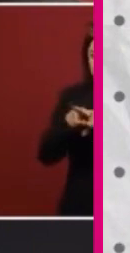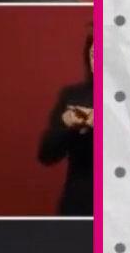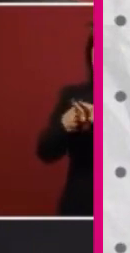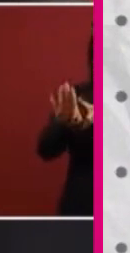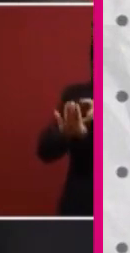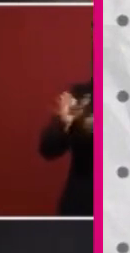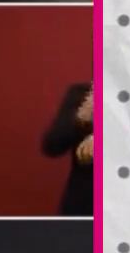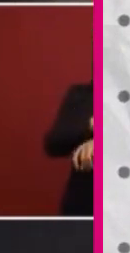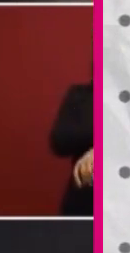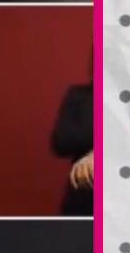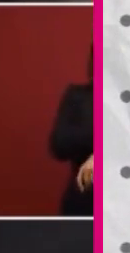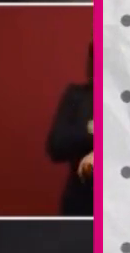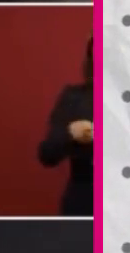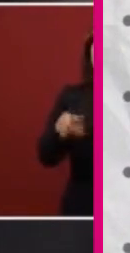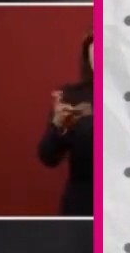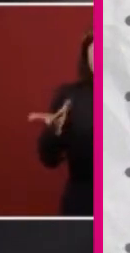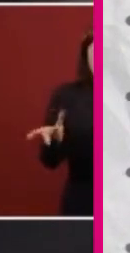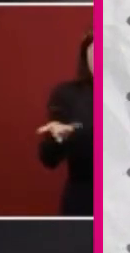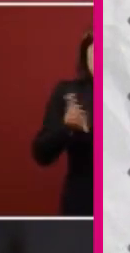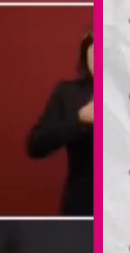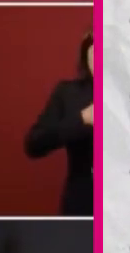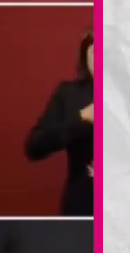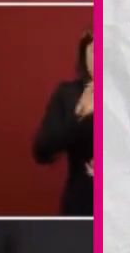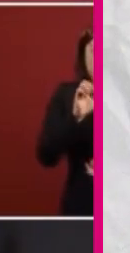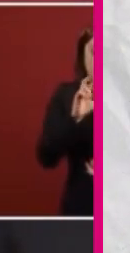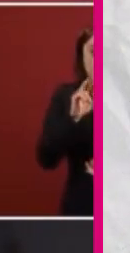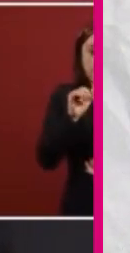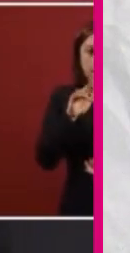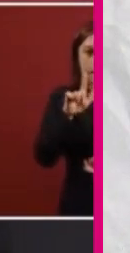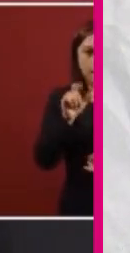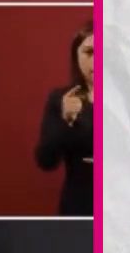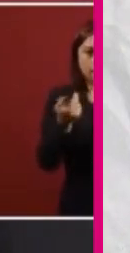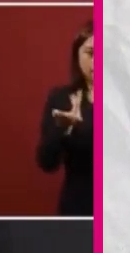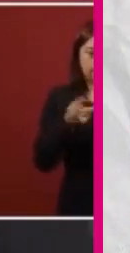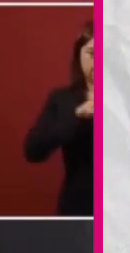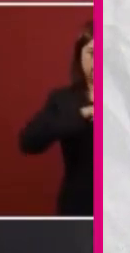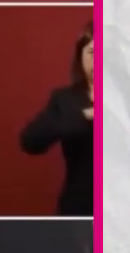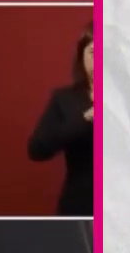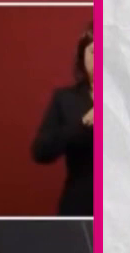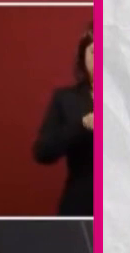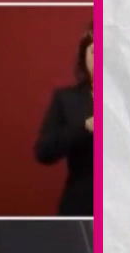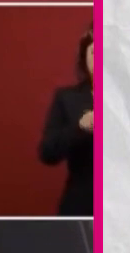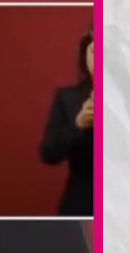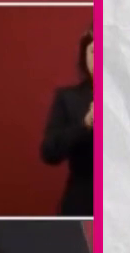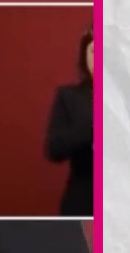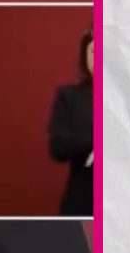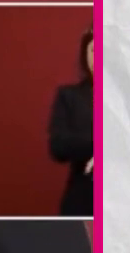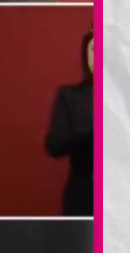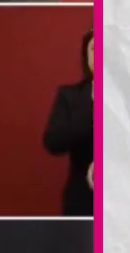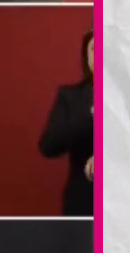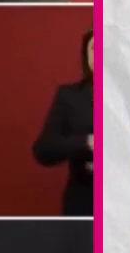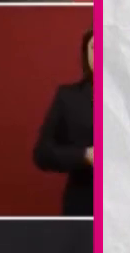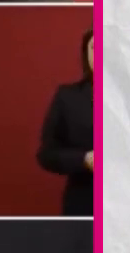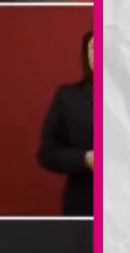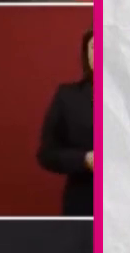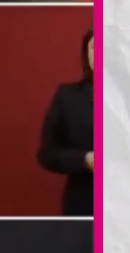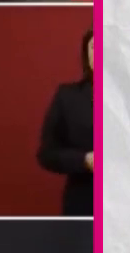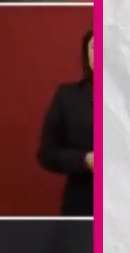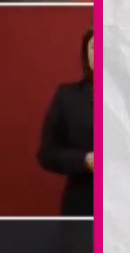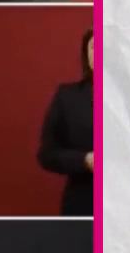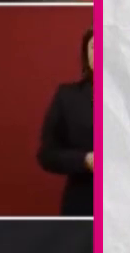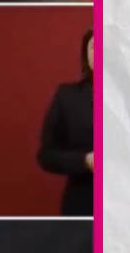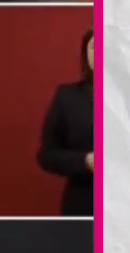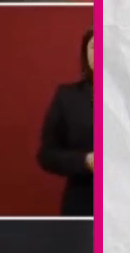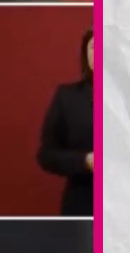compañeras de… Yo también, o sea, es mi fiscal carnal, ella también, porque